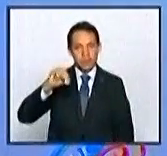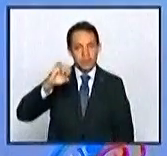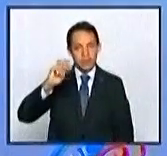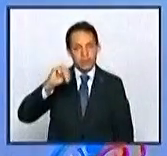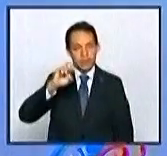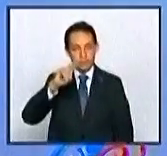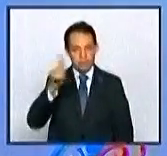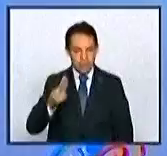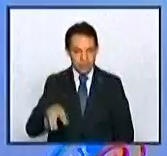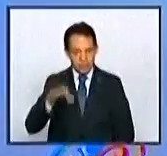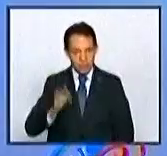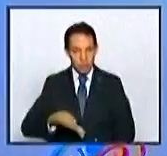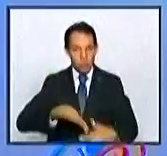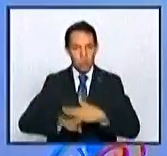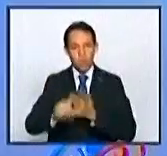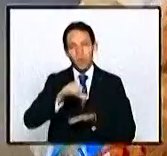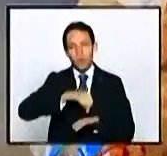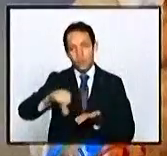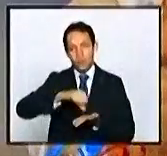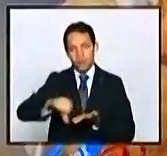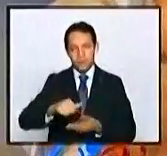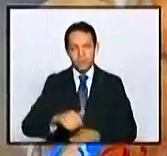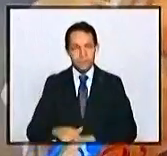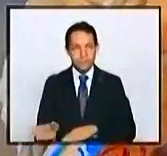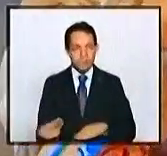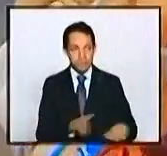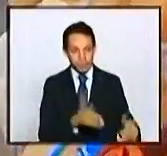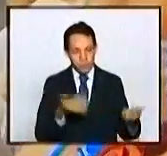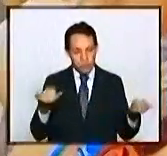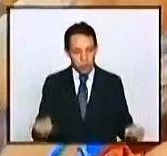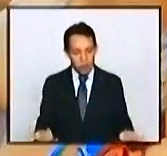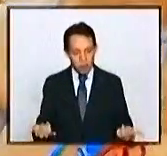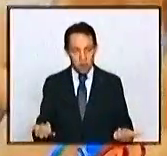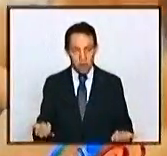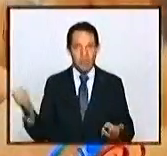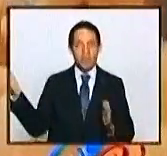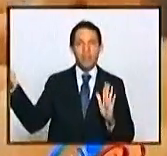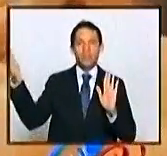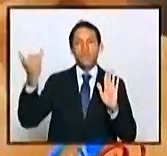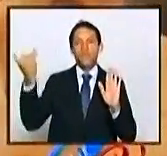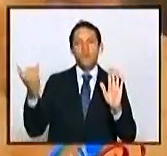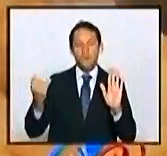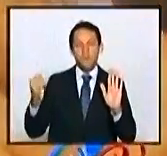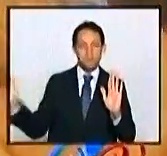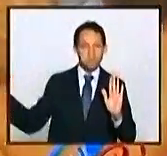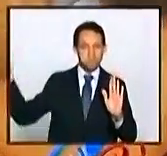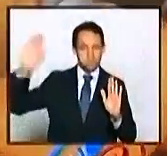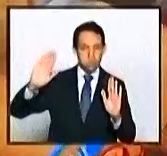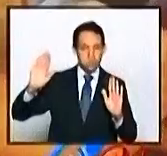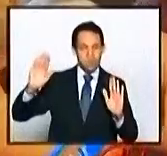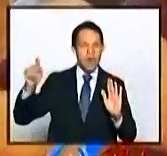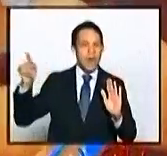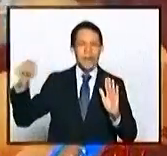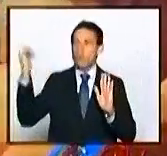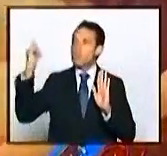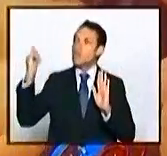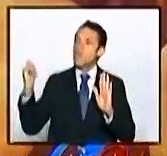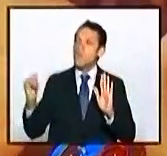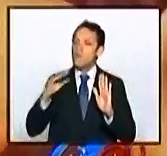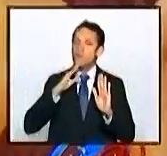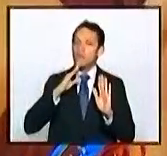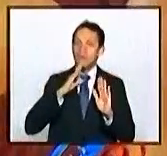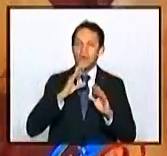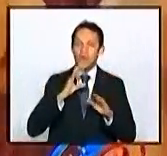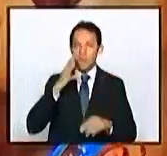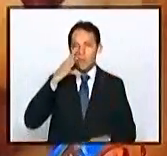Bildren, 10 años en el mercado. Y ahora tenemos el trasfondo de este lindo cuadro, pintura del